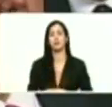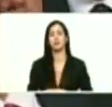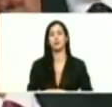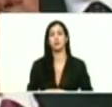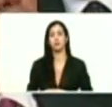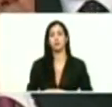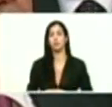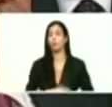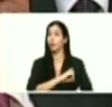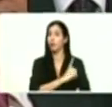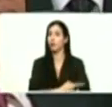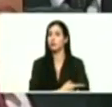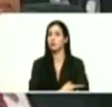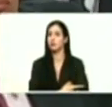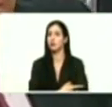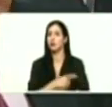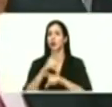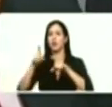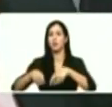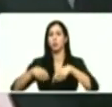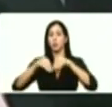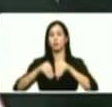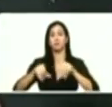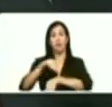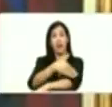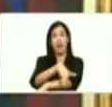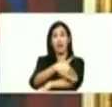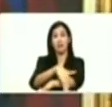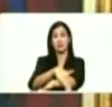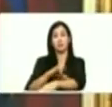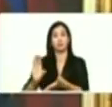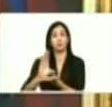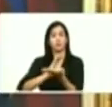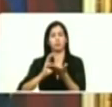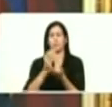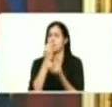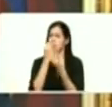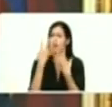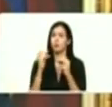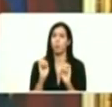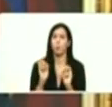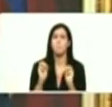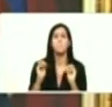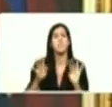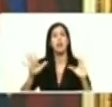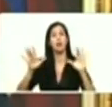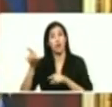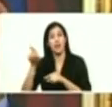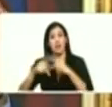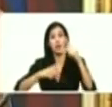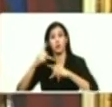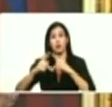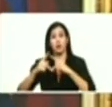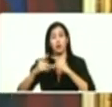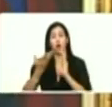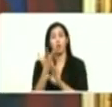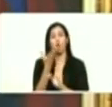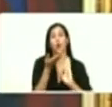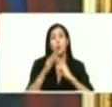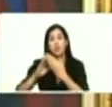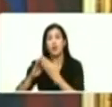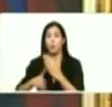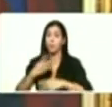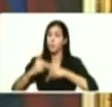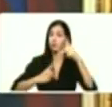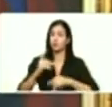mucha fuerza al Ministerio de Agricultura Urbana para que se dé el milagro bello aquello de que la comunidad produce y tiene el Mercal para vender